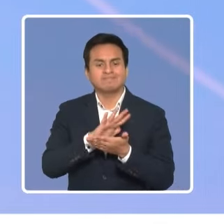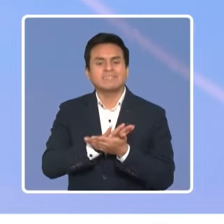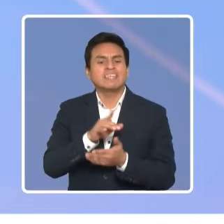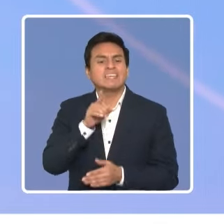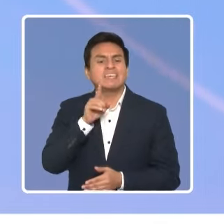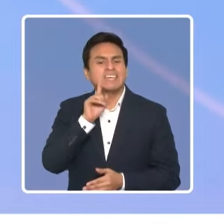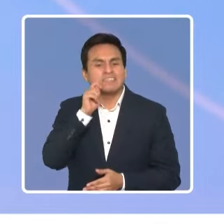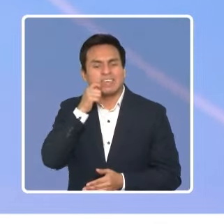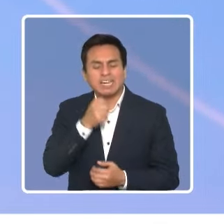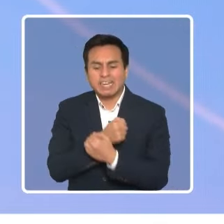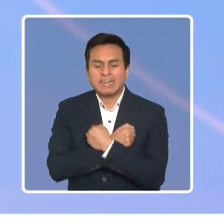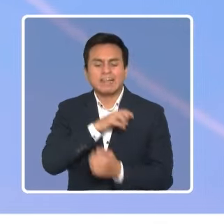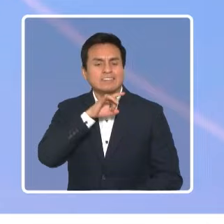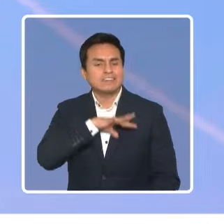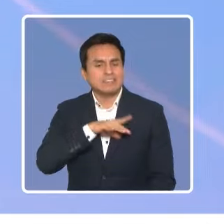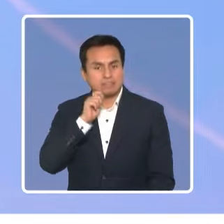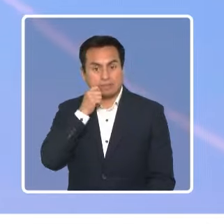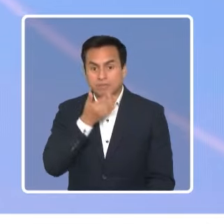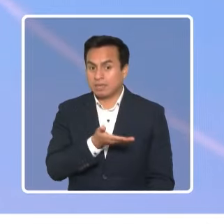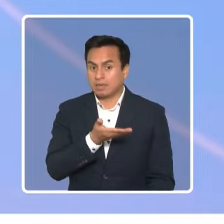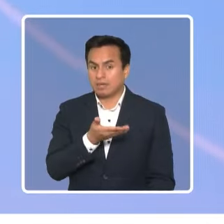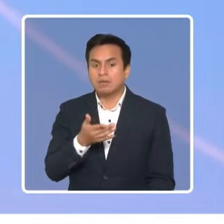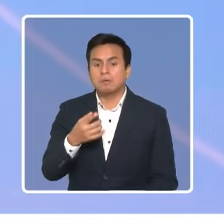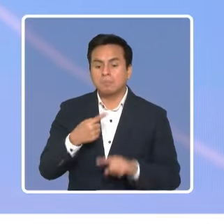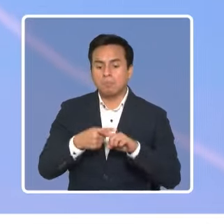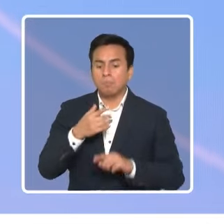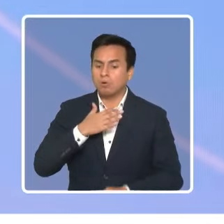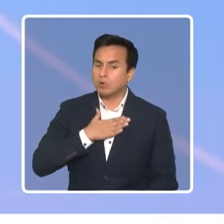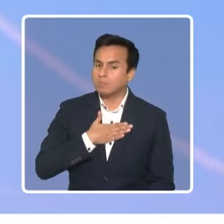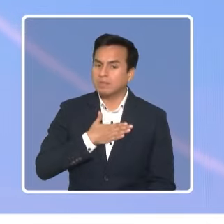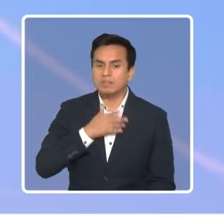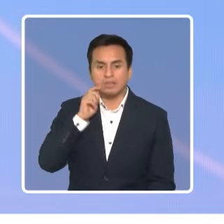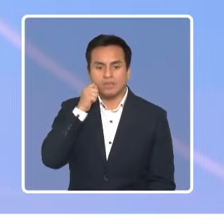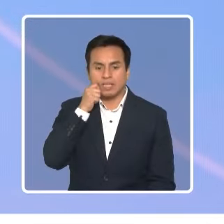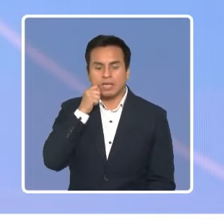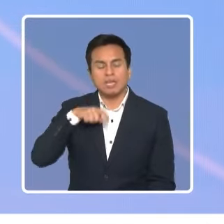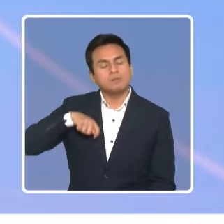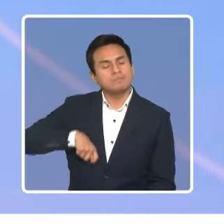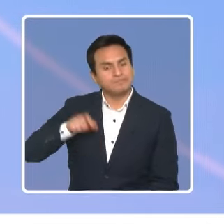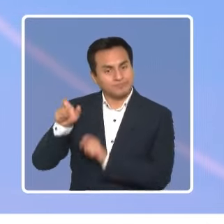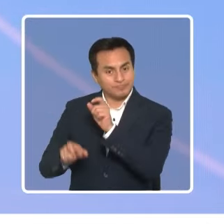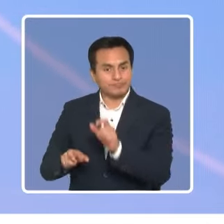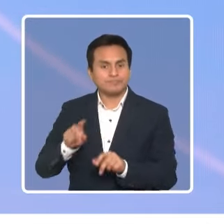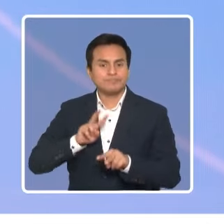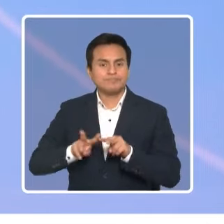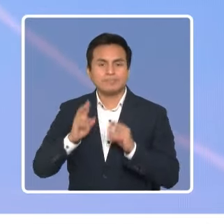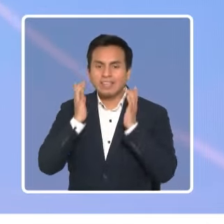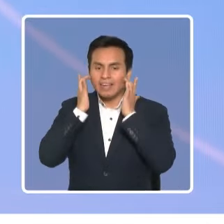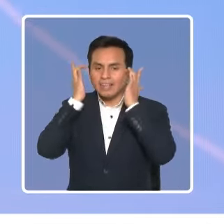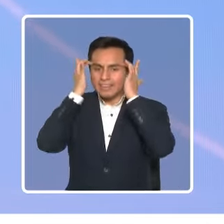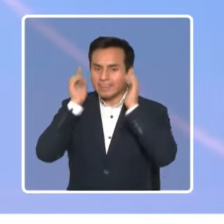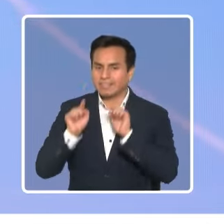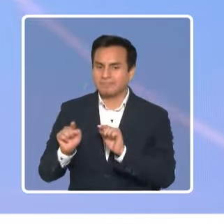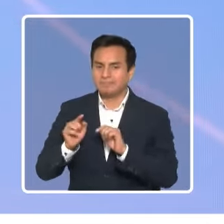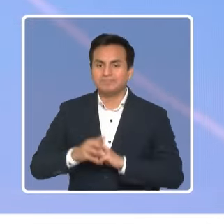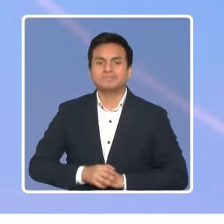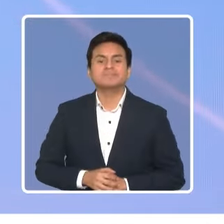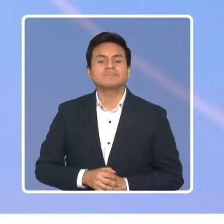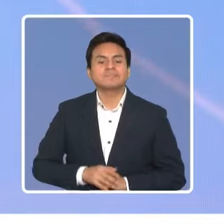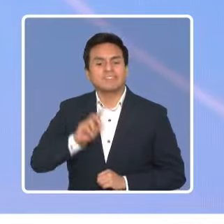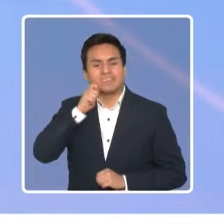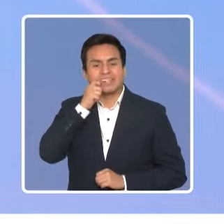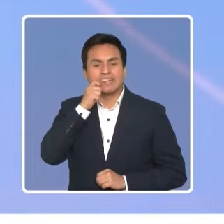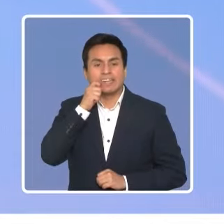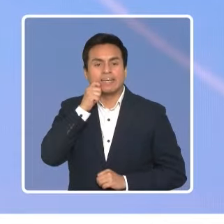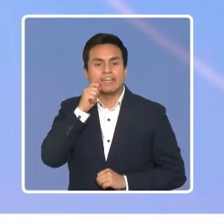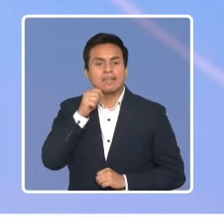¿qué es lo que es querer a Chile? Por mí es que quien jubile lo haga con alegría. Es